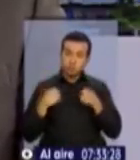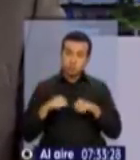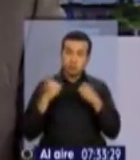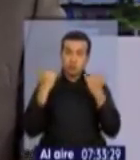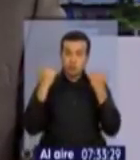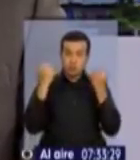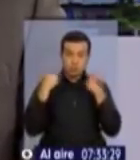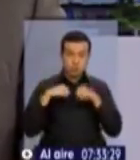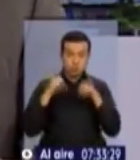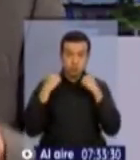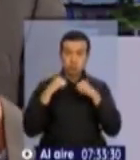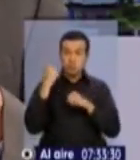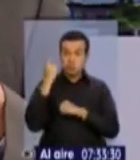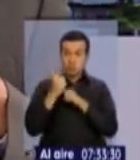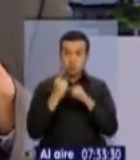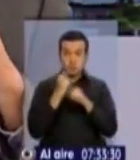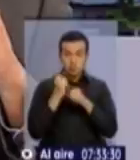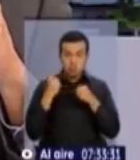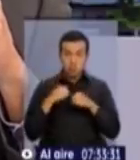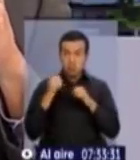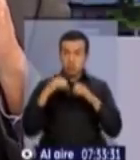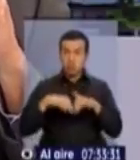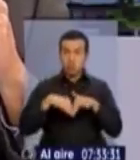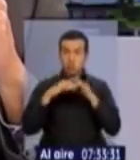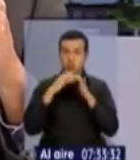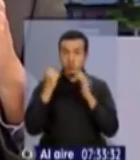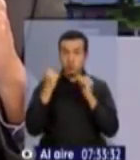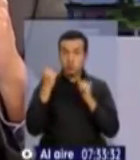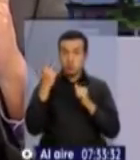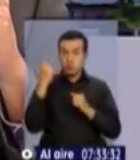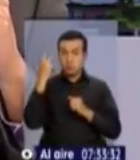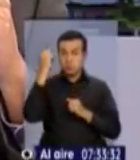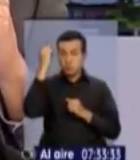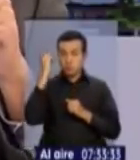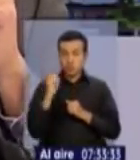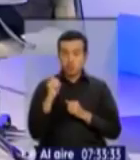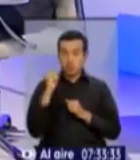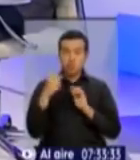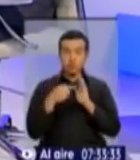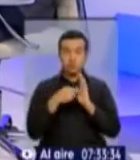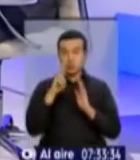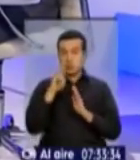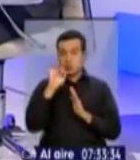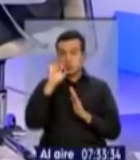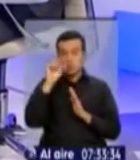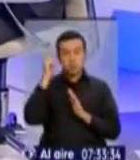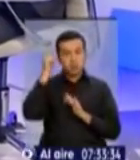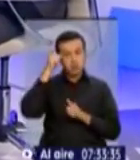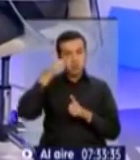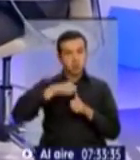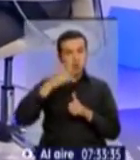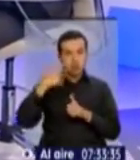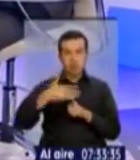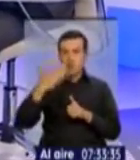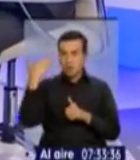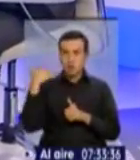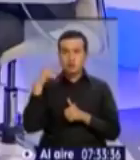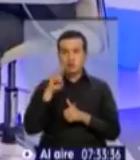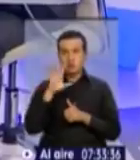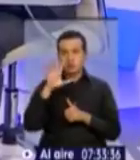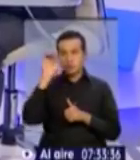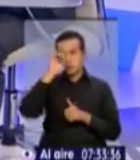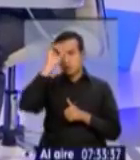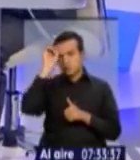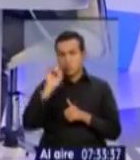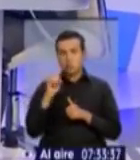porque esa recuperación de tres puntos del impuesto a la renta en el recordemos ya estaba antes del 25% 25% del impuesto a la